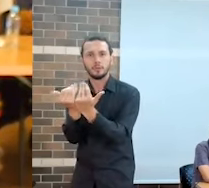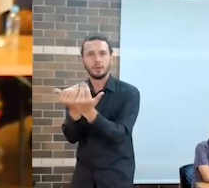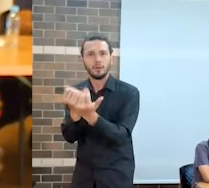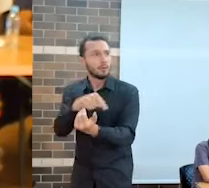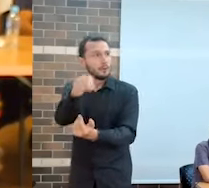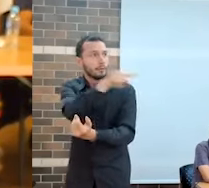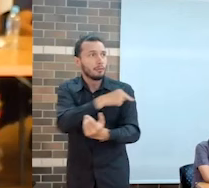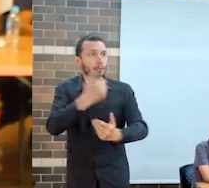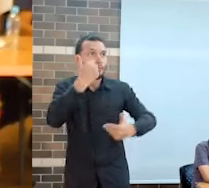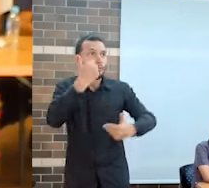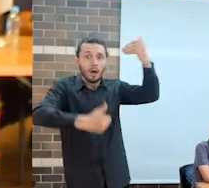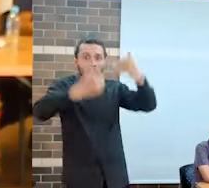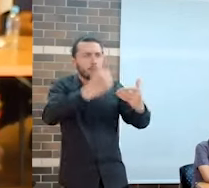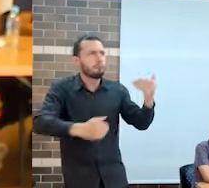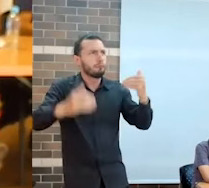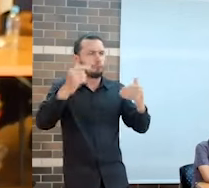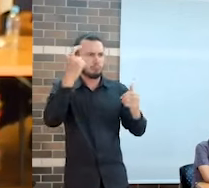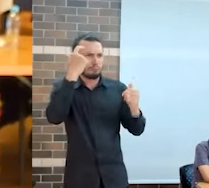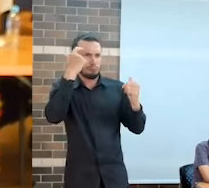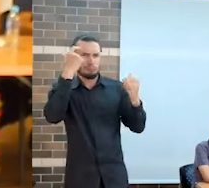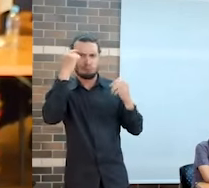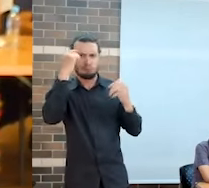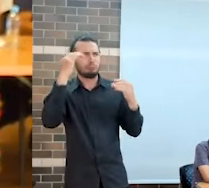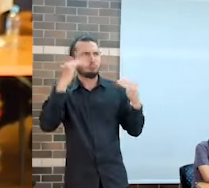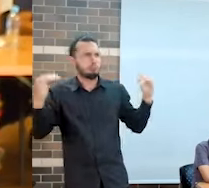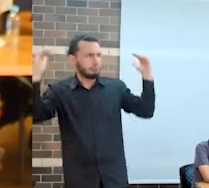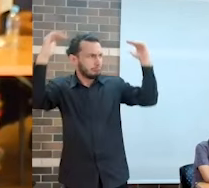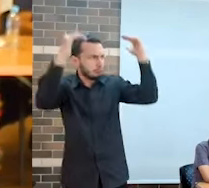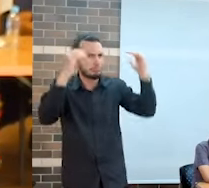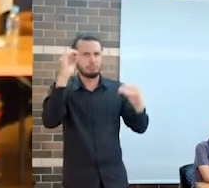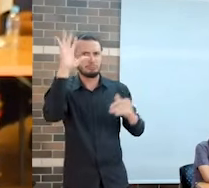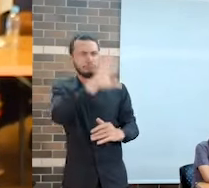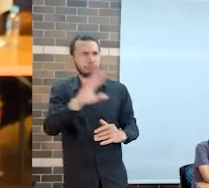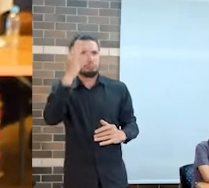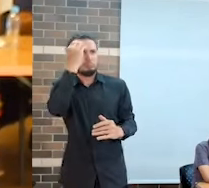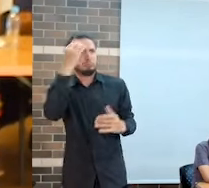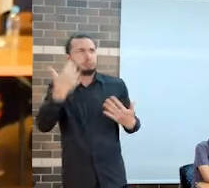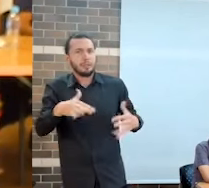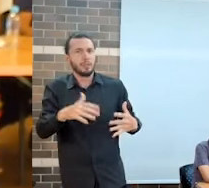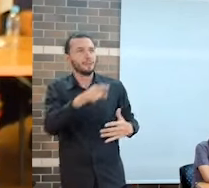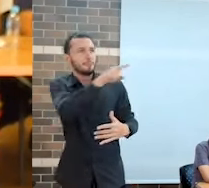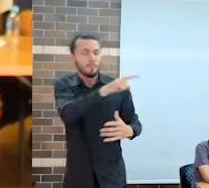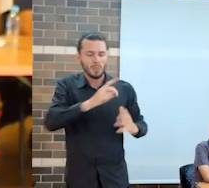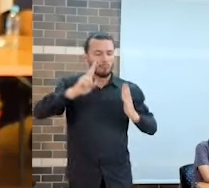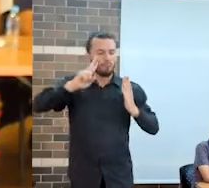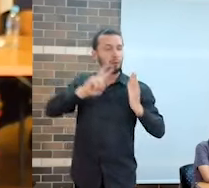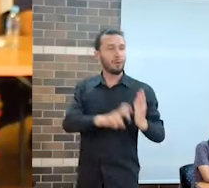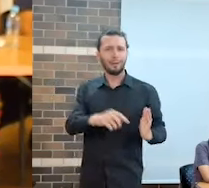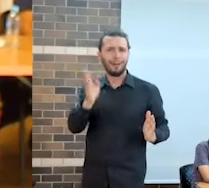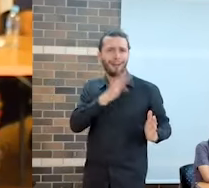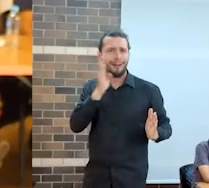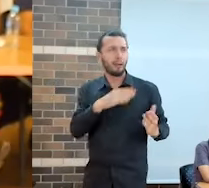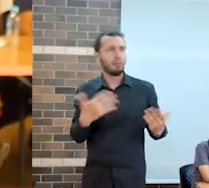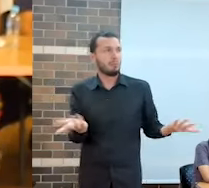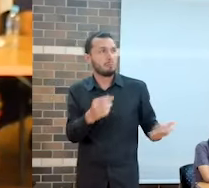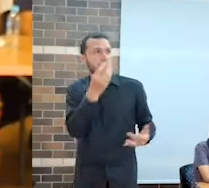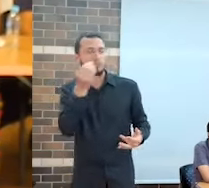era válida, pues carecía de la voz de la ciencia. Nos contó el Estado que